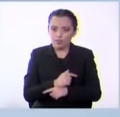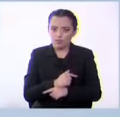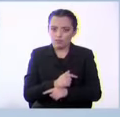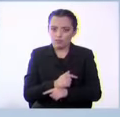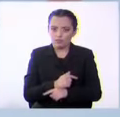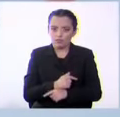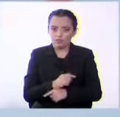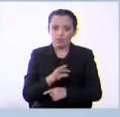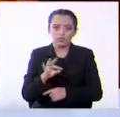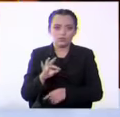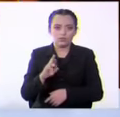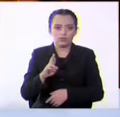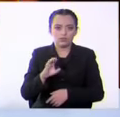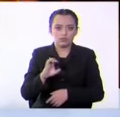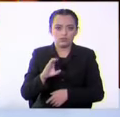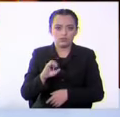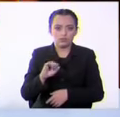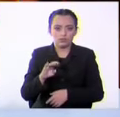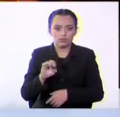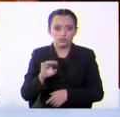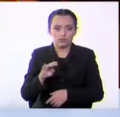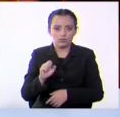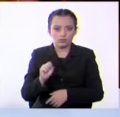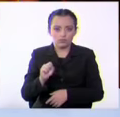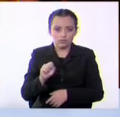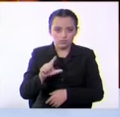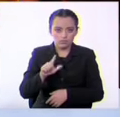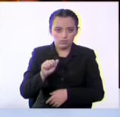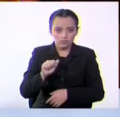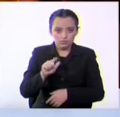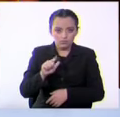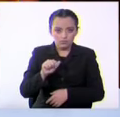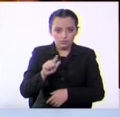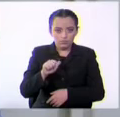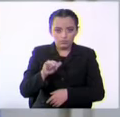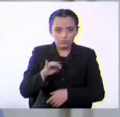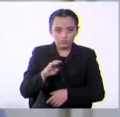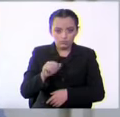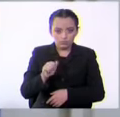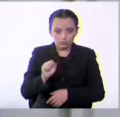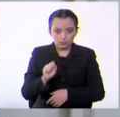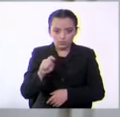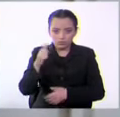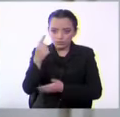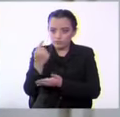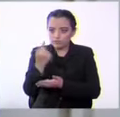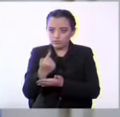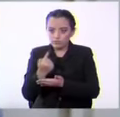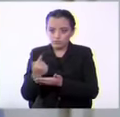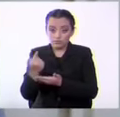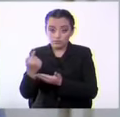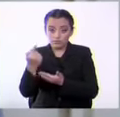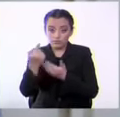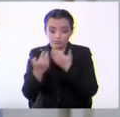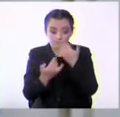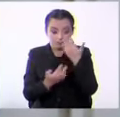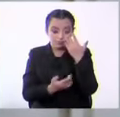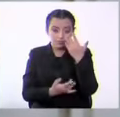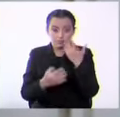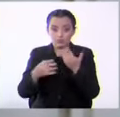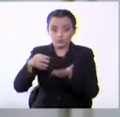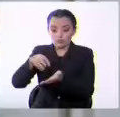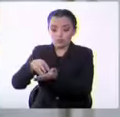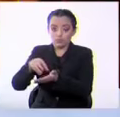alélicas, es decir, la proporción que existía de individuos con sangre A y con sangre O en una o en